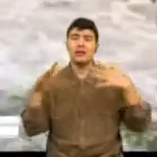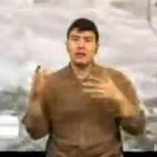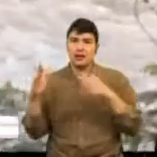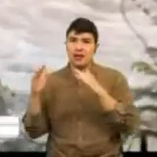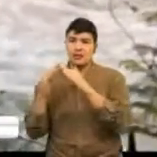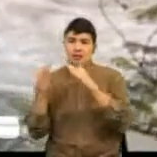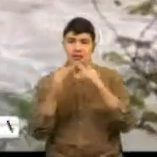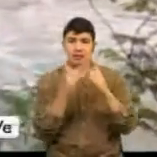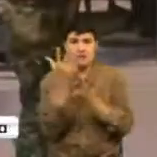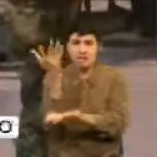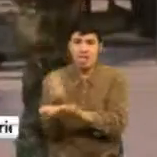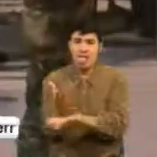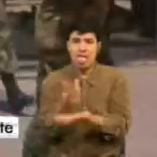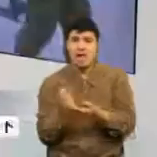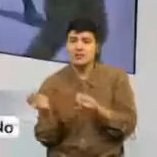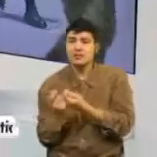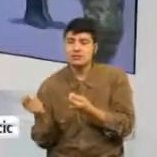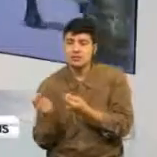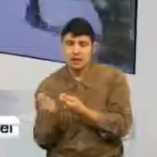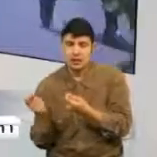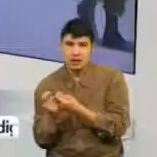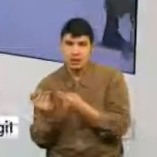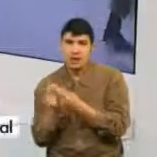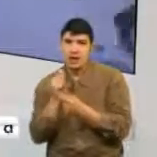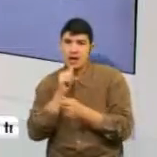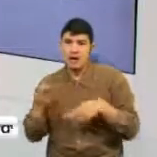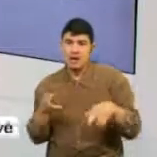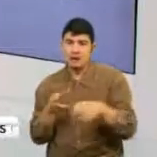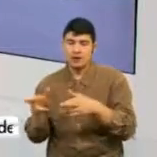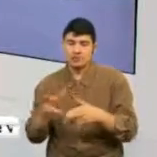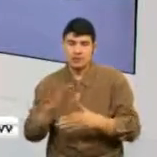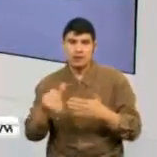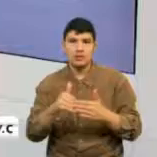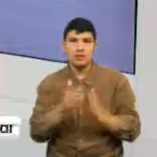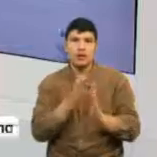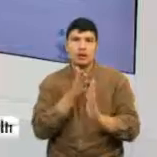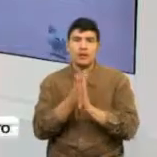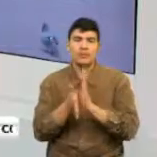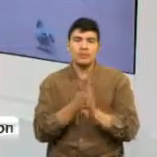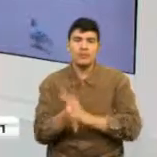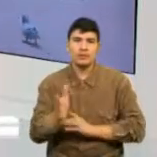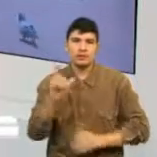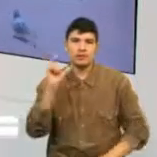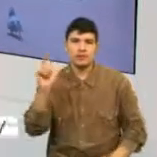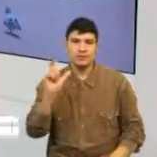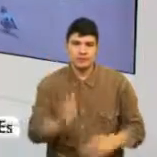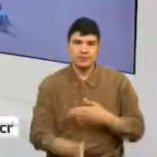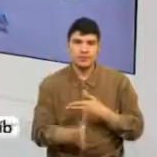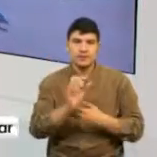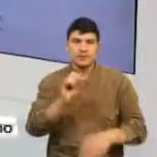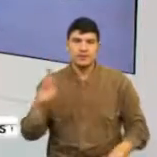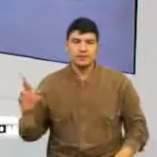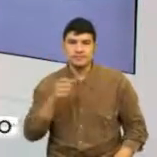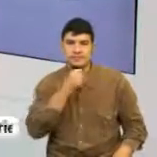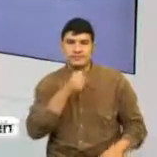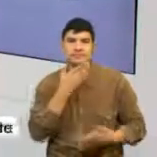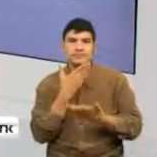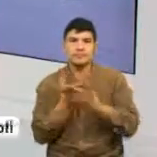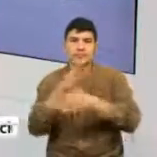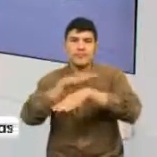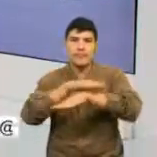ríos está la información que registramos desde el parque de santander de cúcuta con la cámara de jesús david ortiz informó que hay de los gastos cuadros para